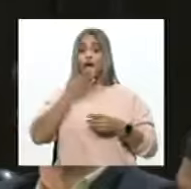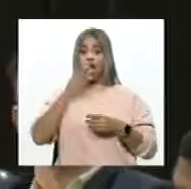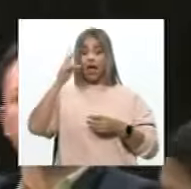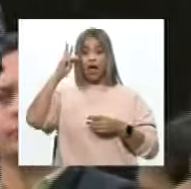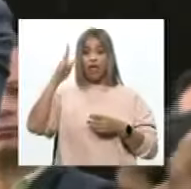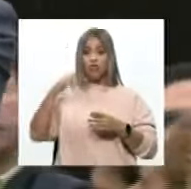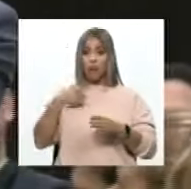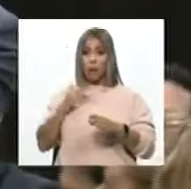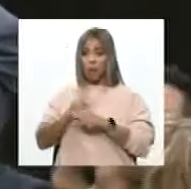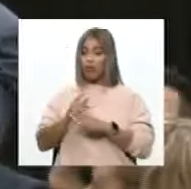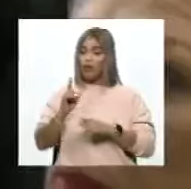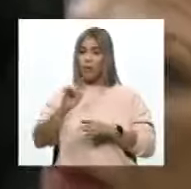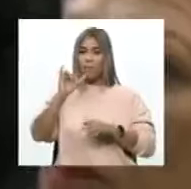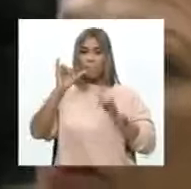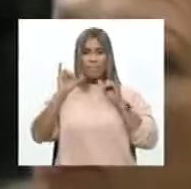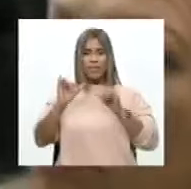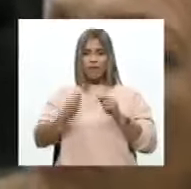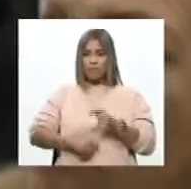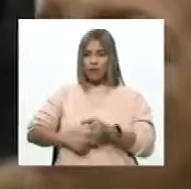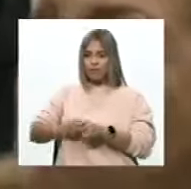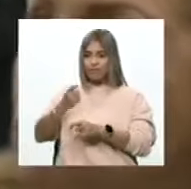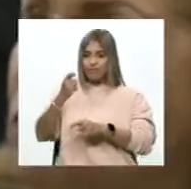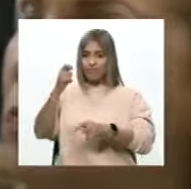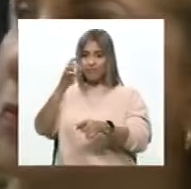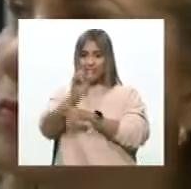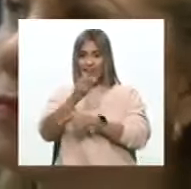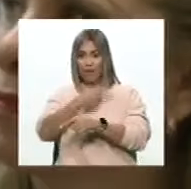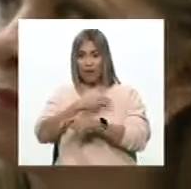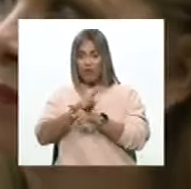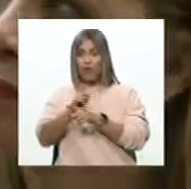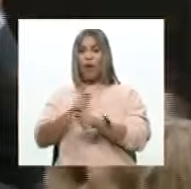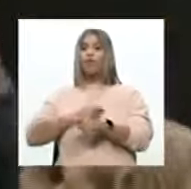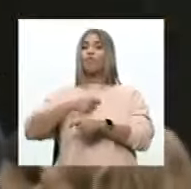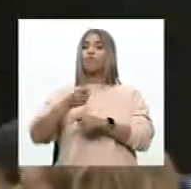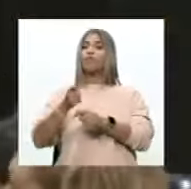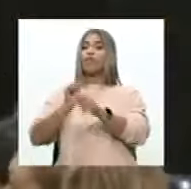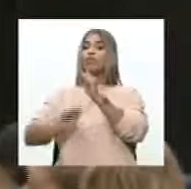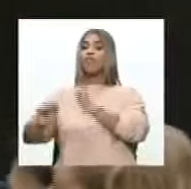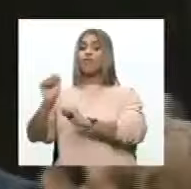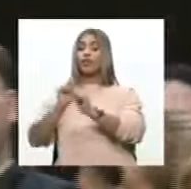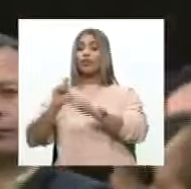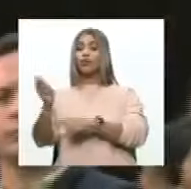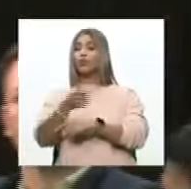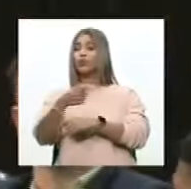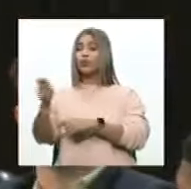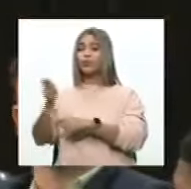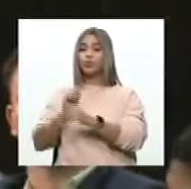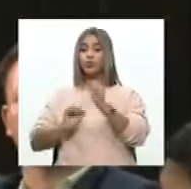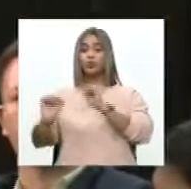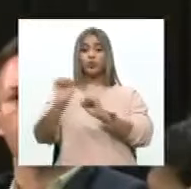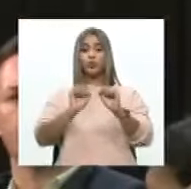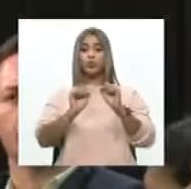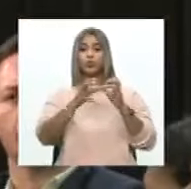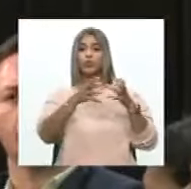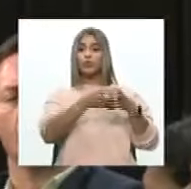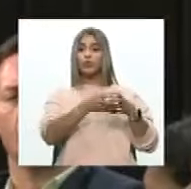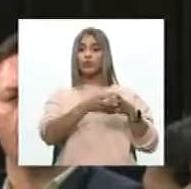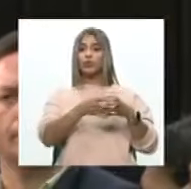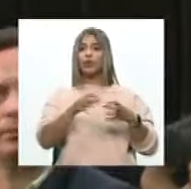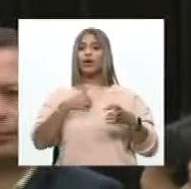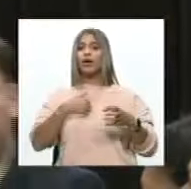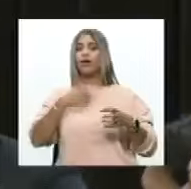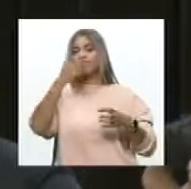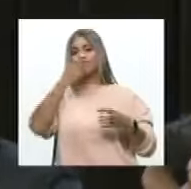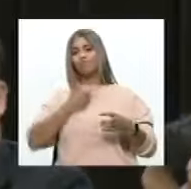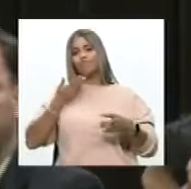y con la misma espada de Rodríguez de Suárez salió a la defensa de su tribu, donde lamentablemente perdió